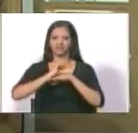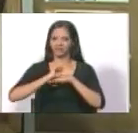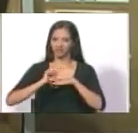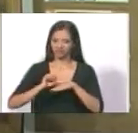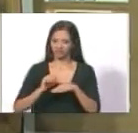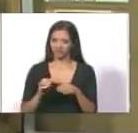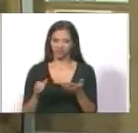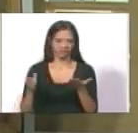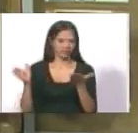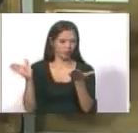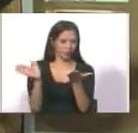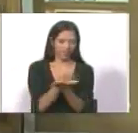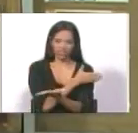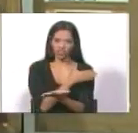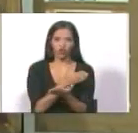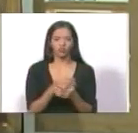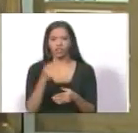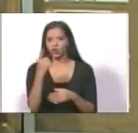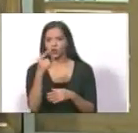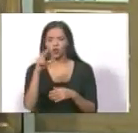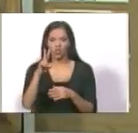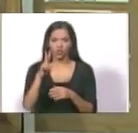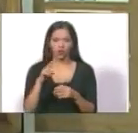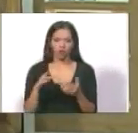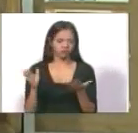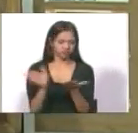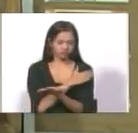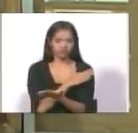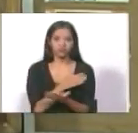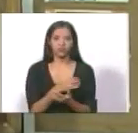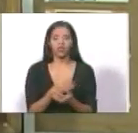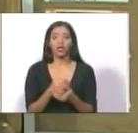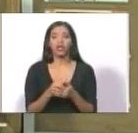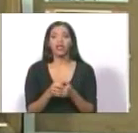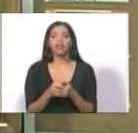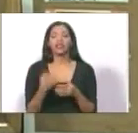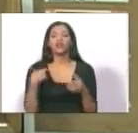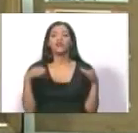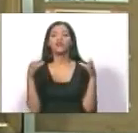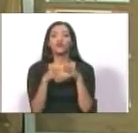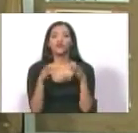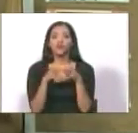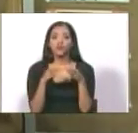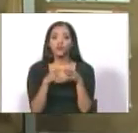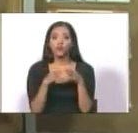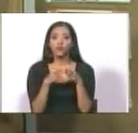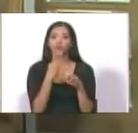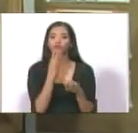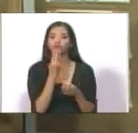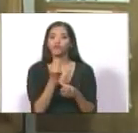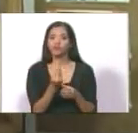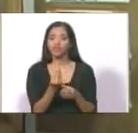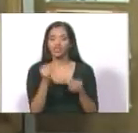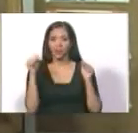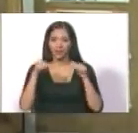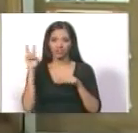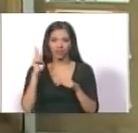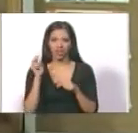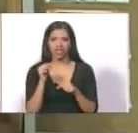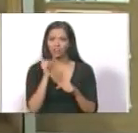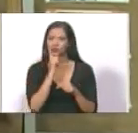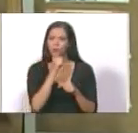tanto del 1, del 2 y otras personas. Tienen contratado un grupo israelí que está aquí en Venezuela. Ese que habla como Bolívar